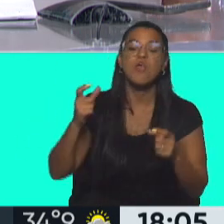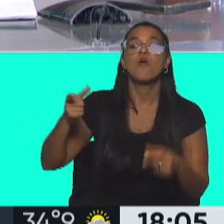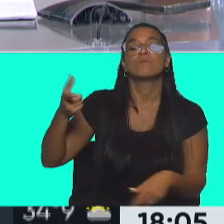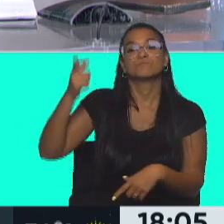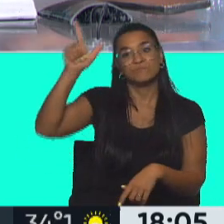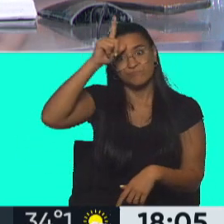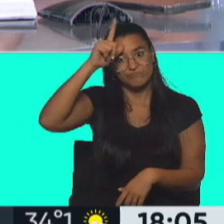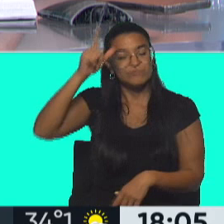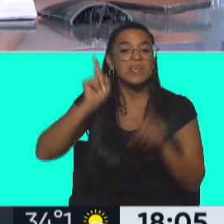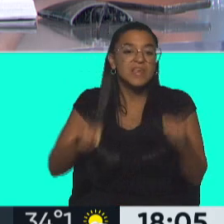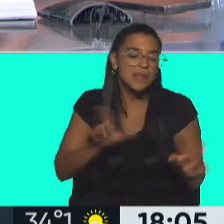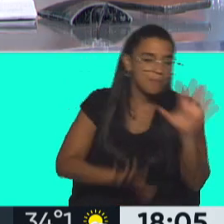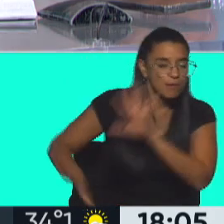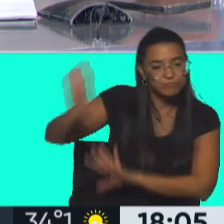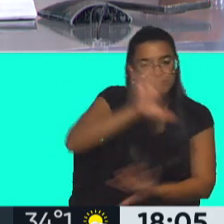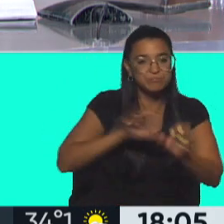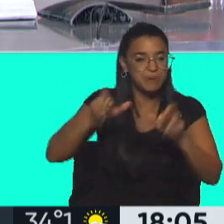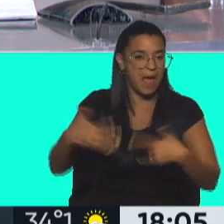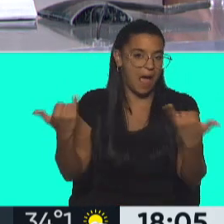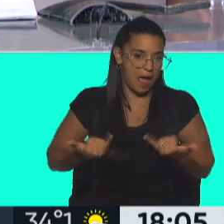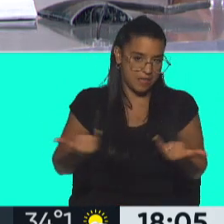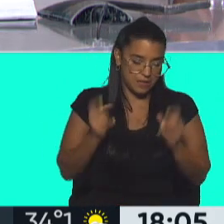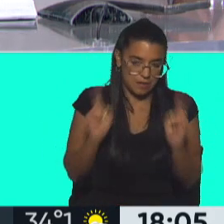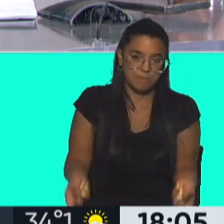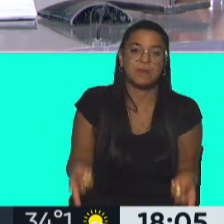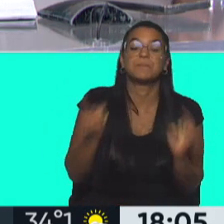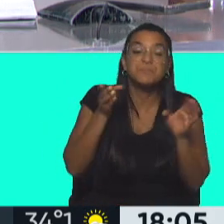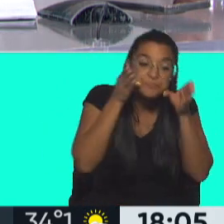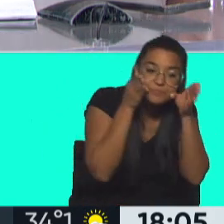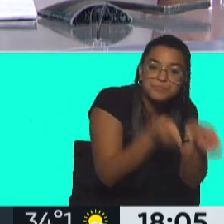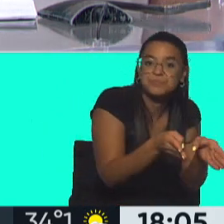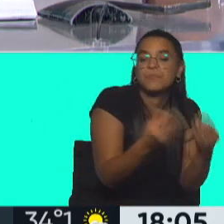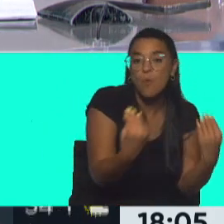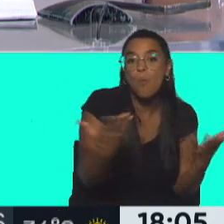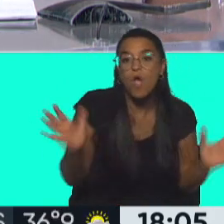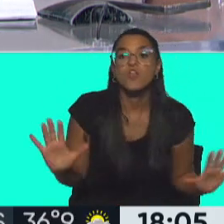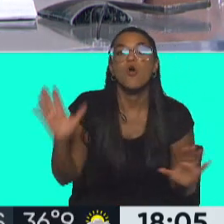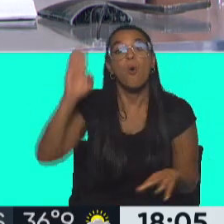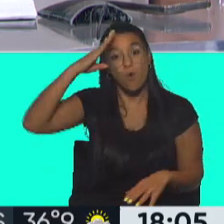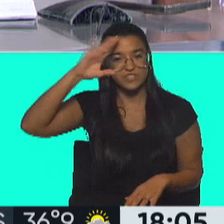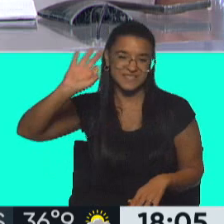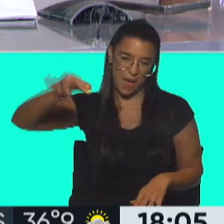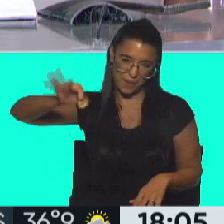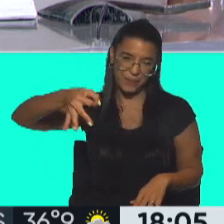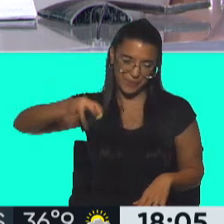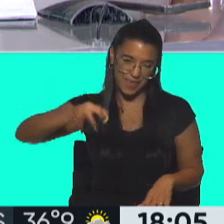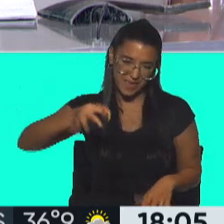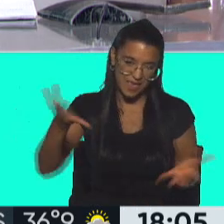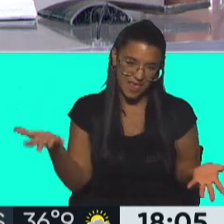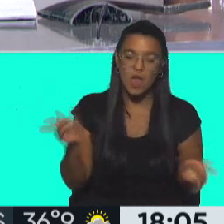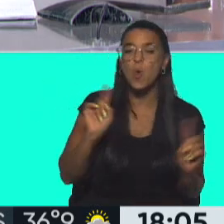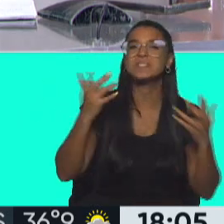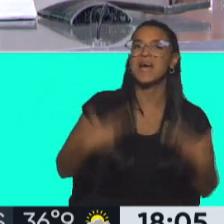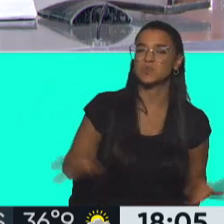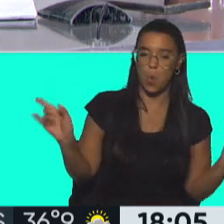fuerzas de seguridad y de la inteligencia también y por ahí por ese lado también se apunta a bueno bolsonaro sabía algo de esto la